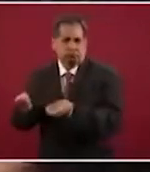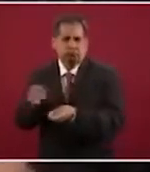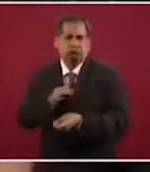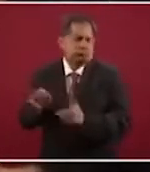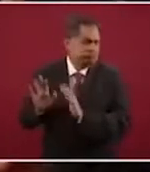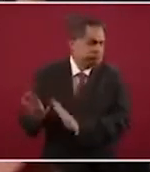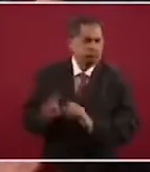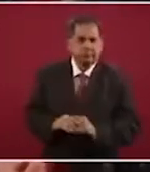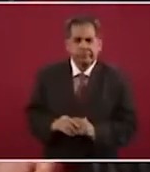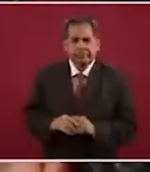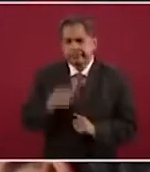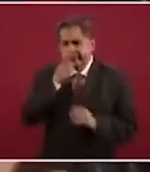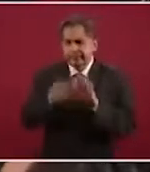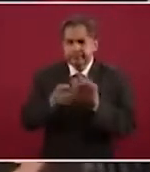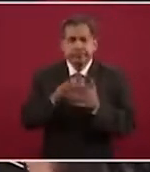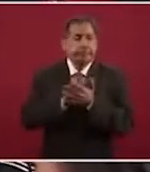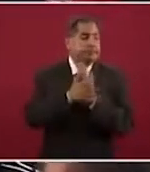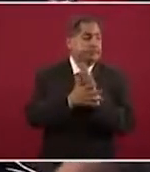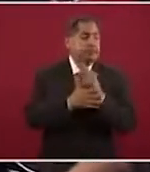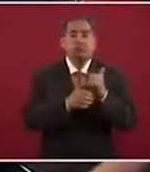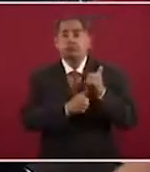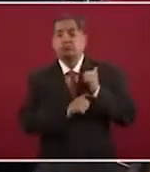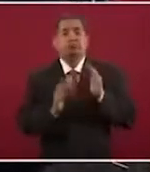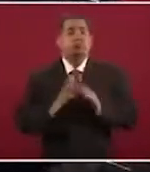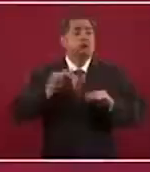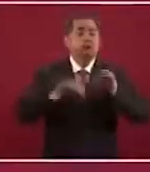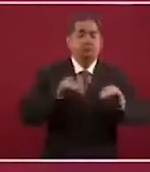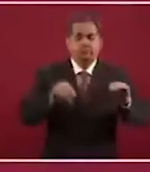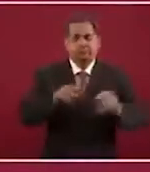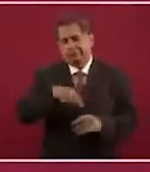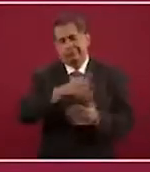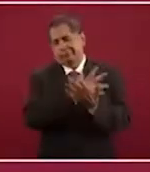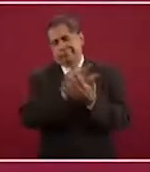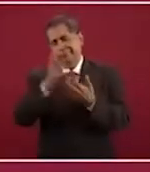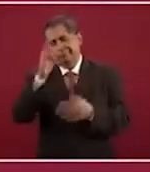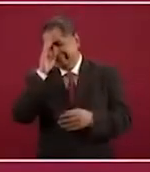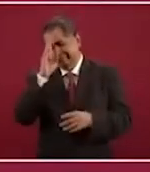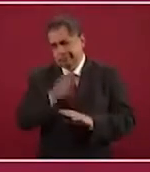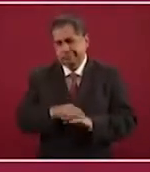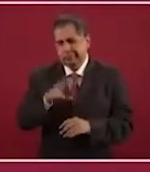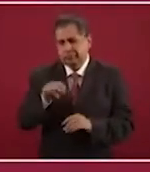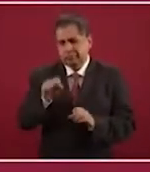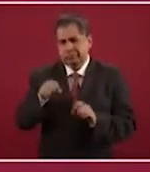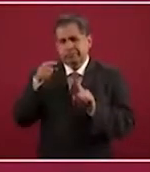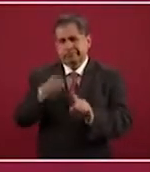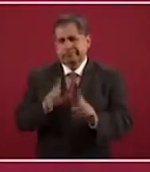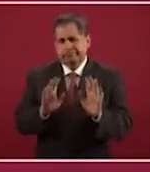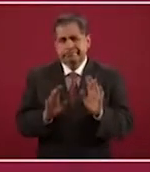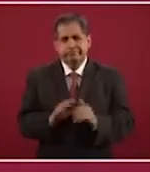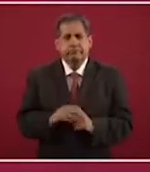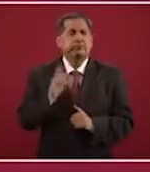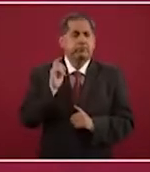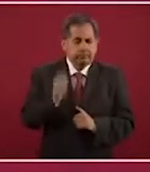Entonces, cuando se habla de militarizar, pues se exagera. No es eso.